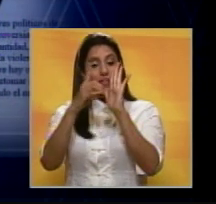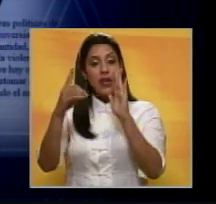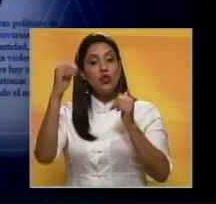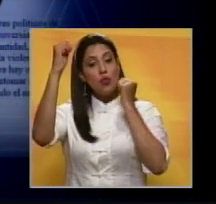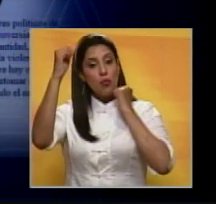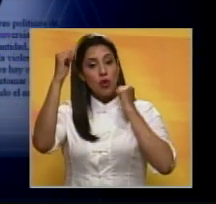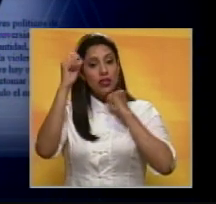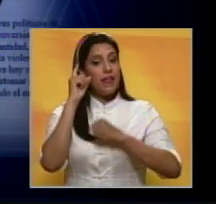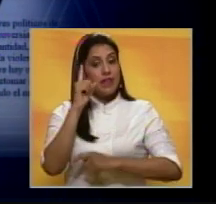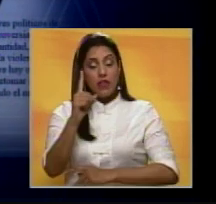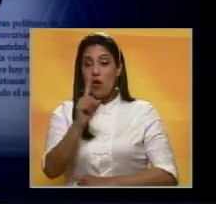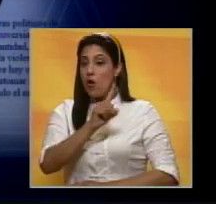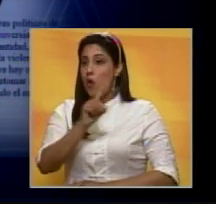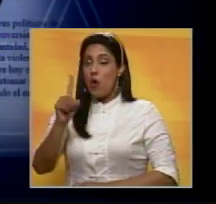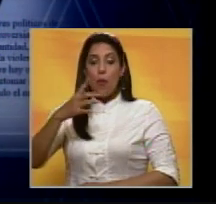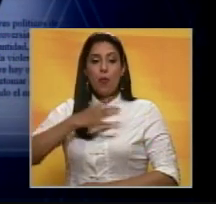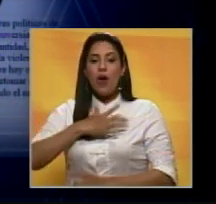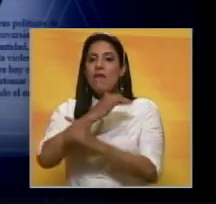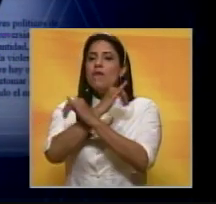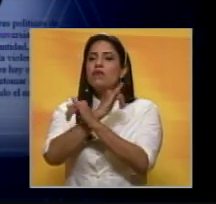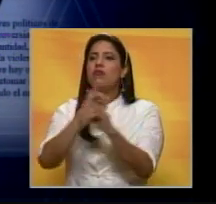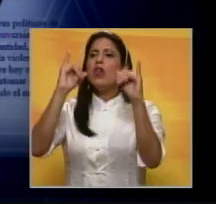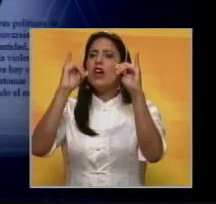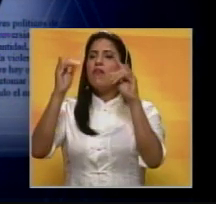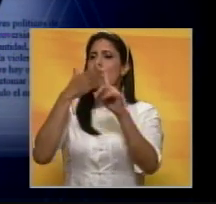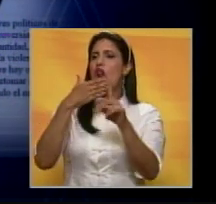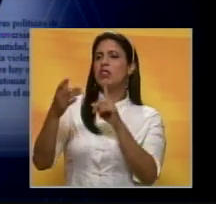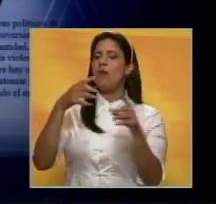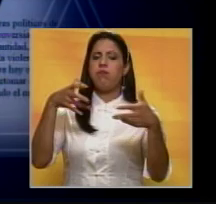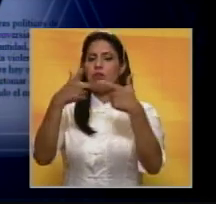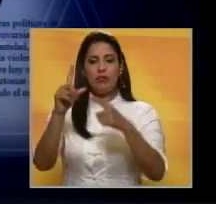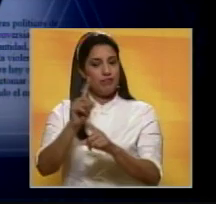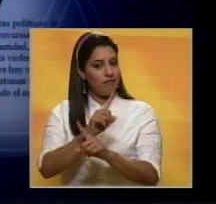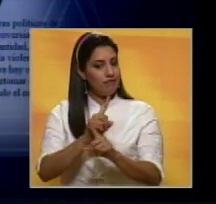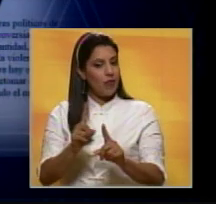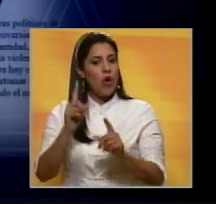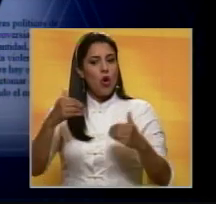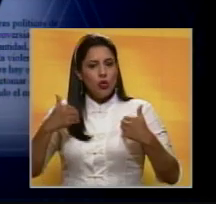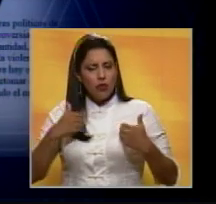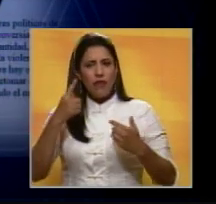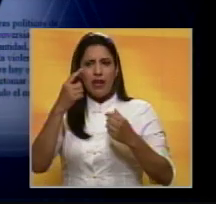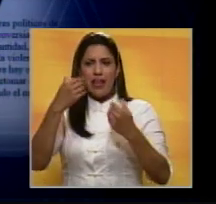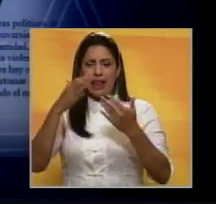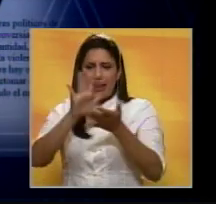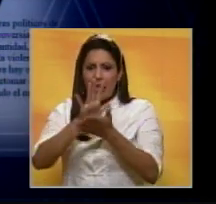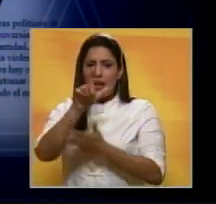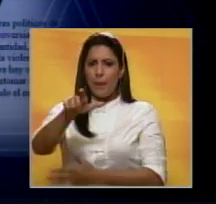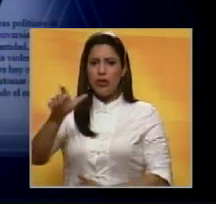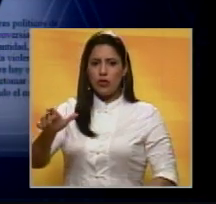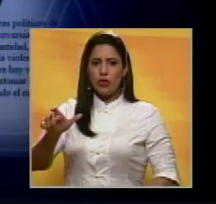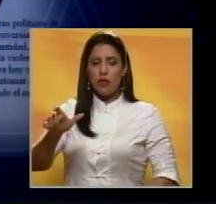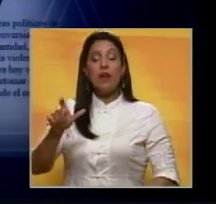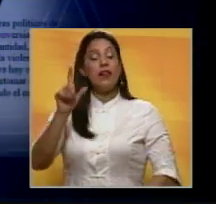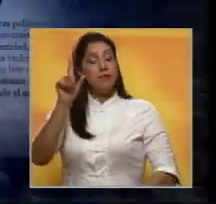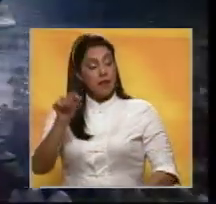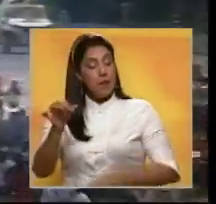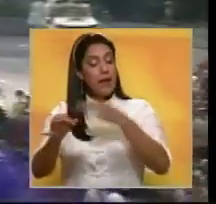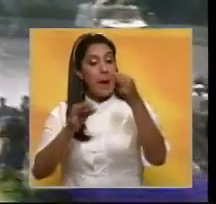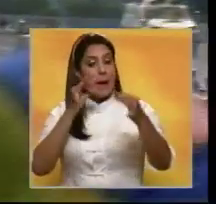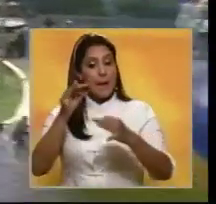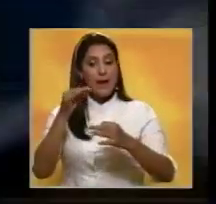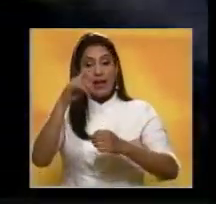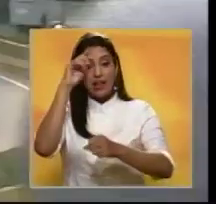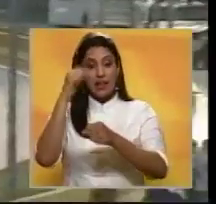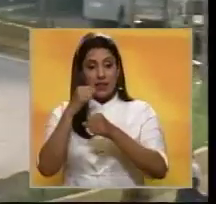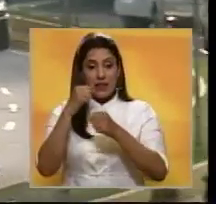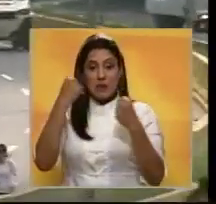a la protesta no puede terminar en hechos de violencia que afecten a la integridad de los ciudadanos. También aseguraron que el